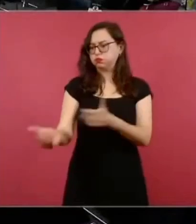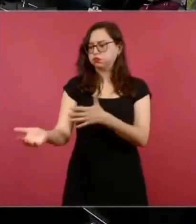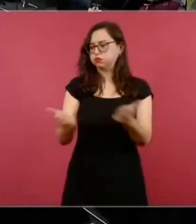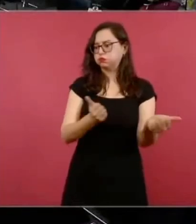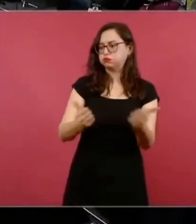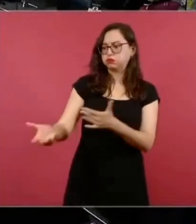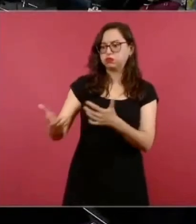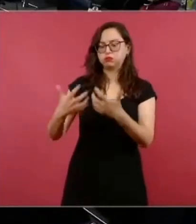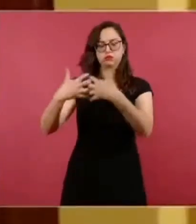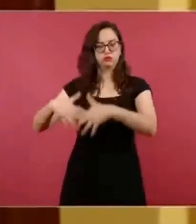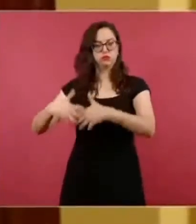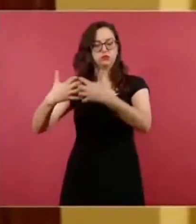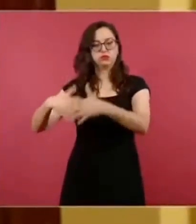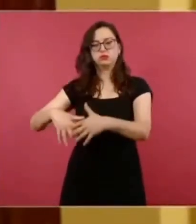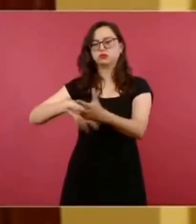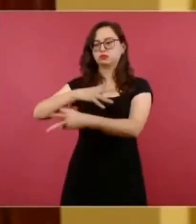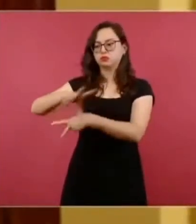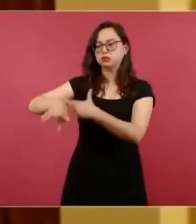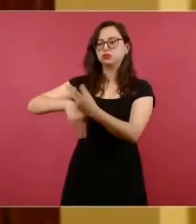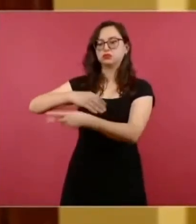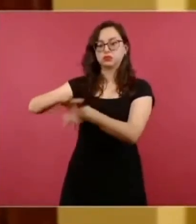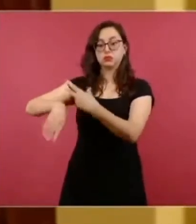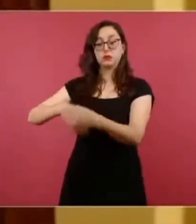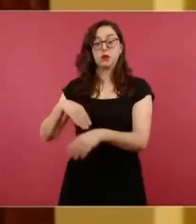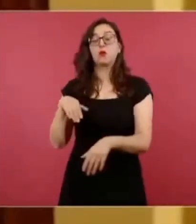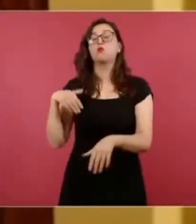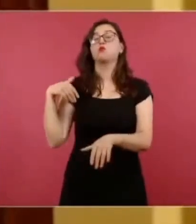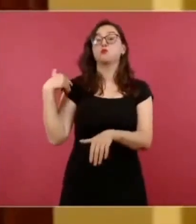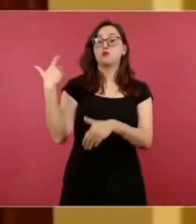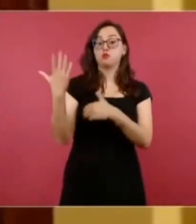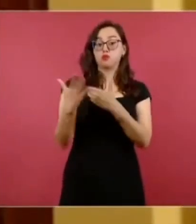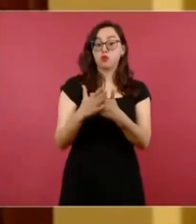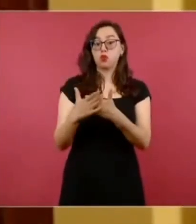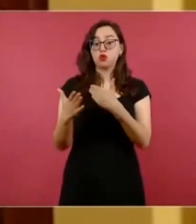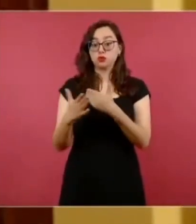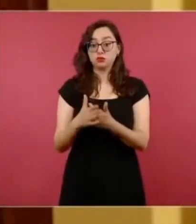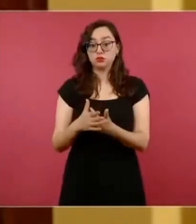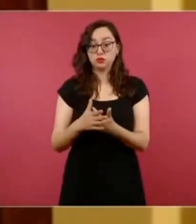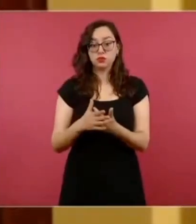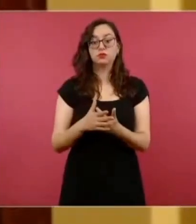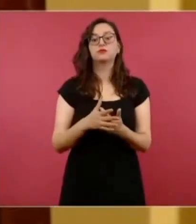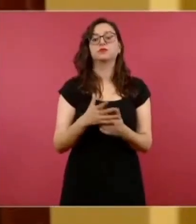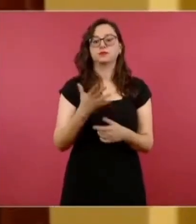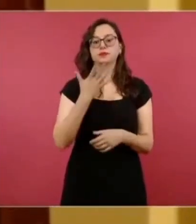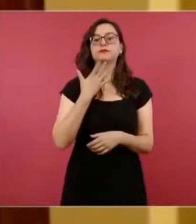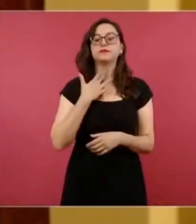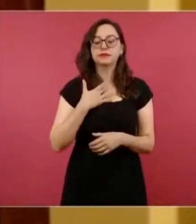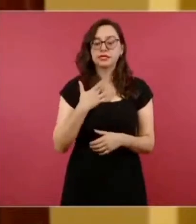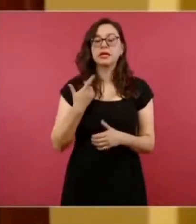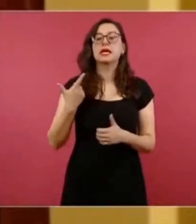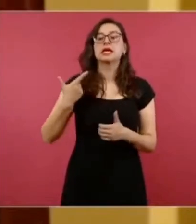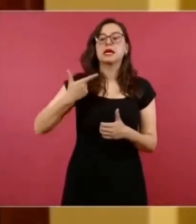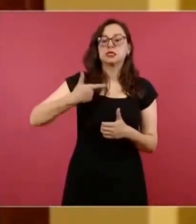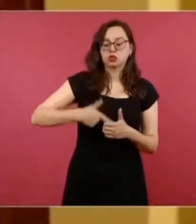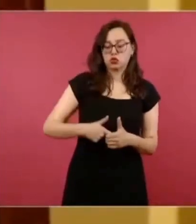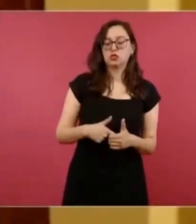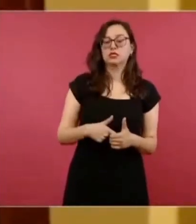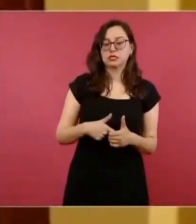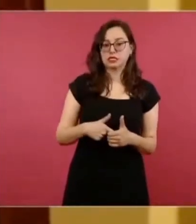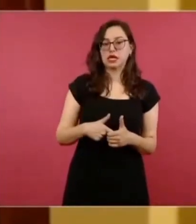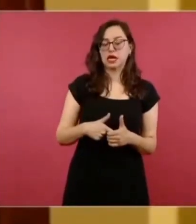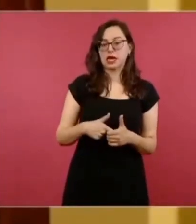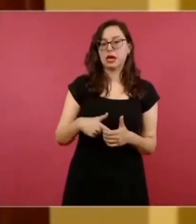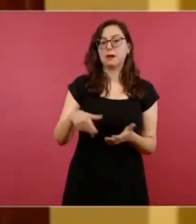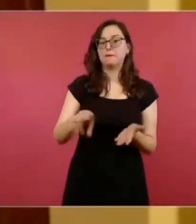En las próximas semanas vamos a entrar con la gasolina regular y posteriormente con la